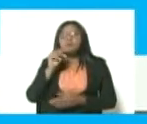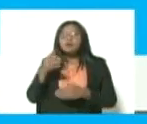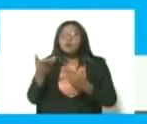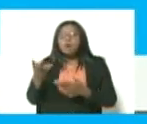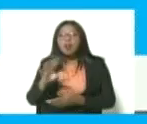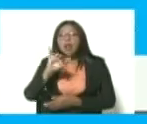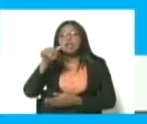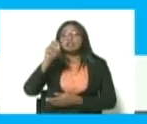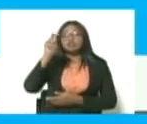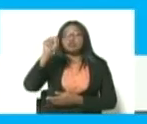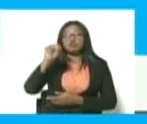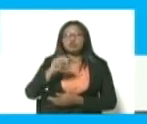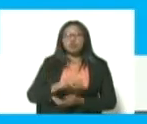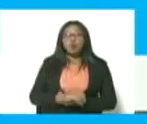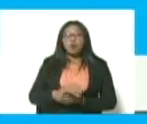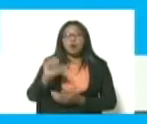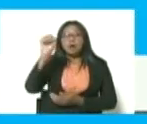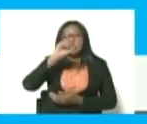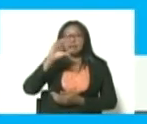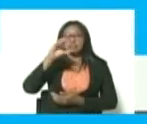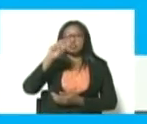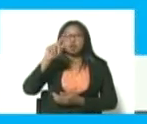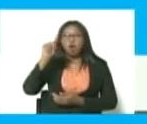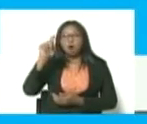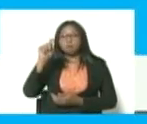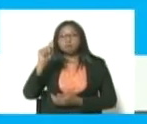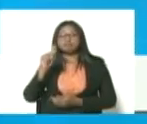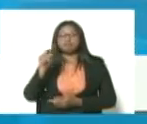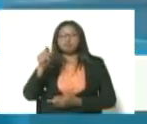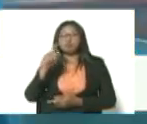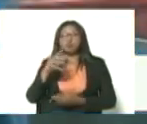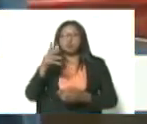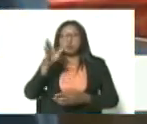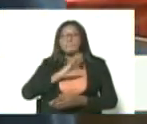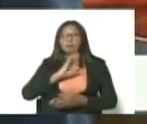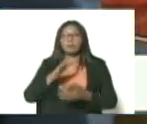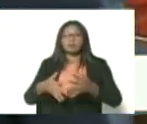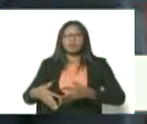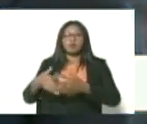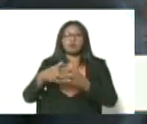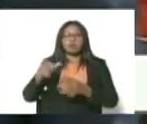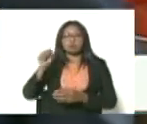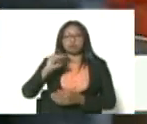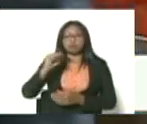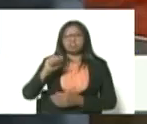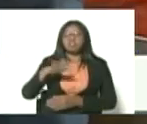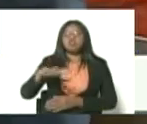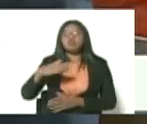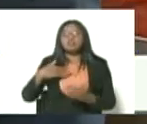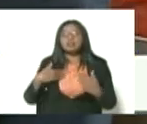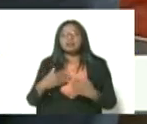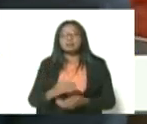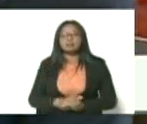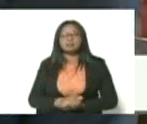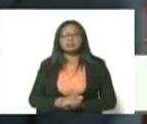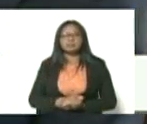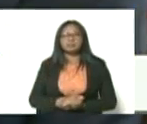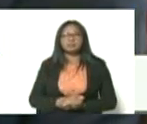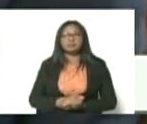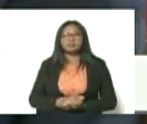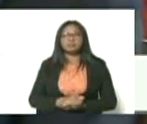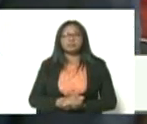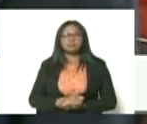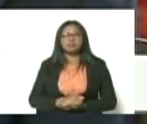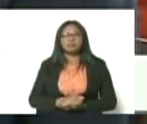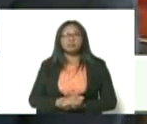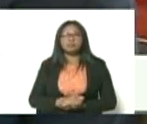John. Scott. Scott. Scott. Tú eres estadounidense. Sí, señor. ¿De dónde? California, del norte de California, un pueblo